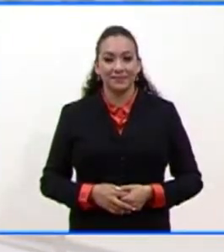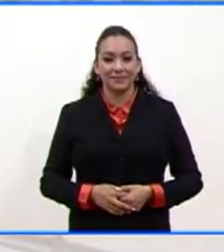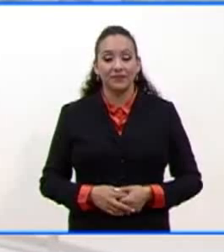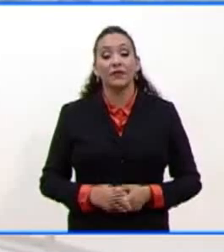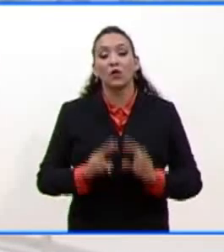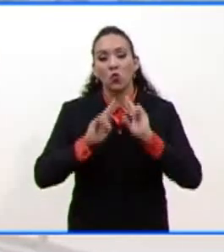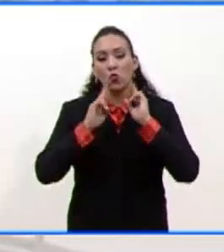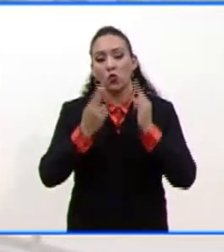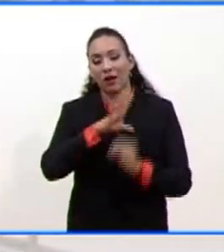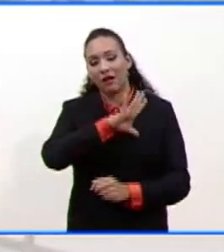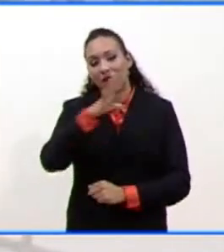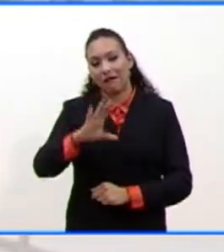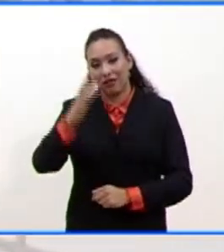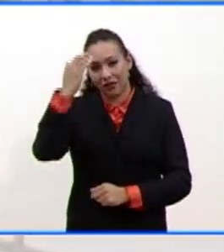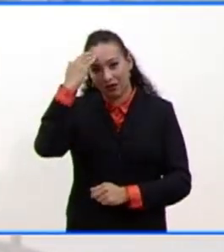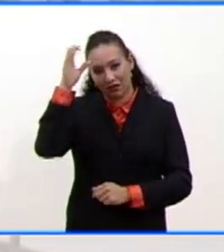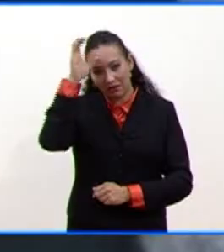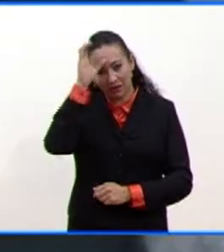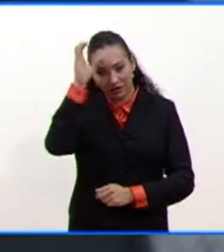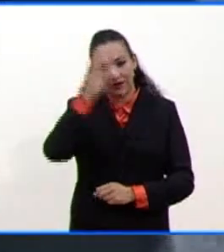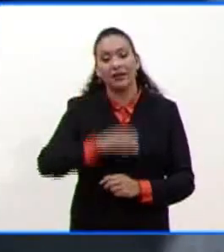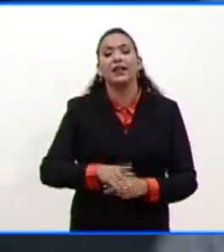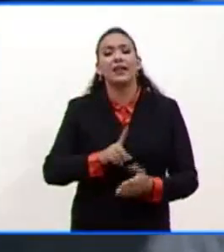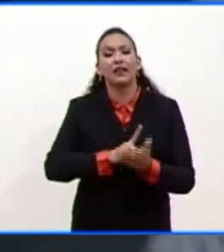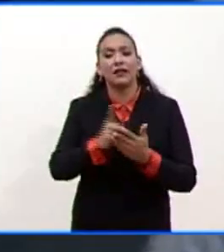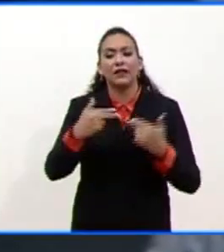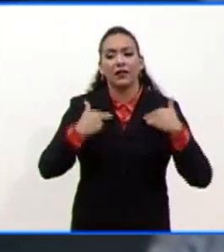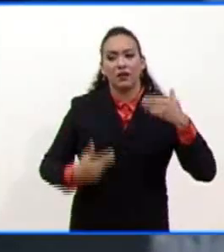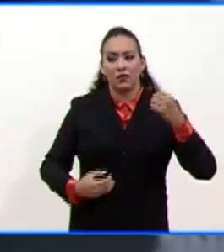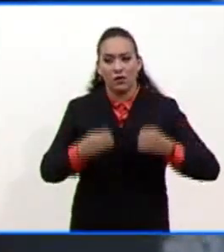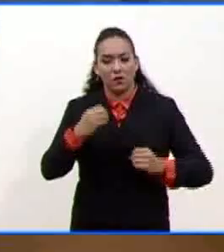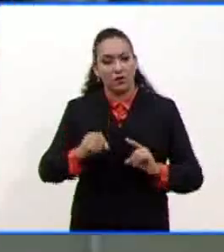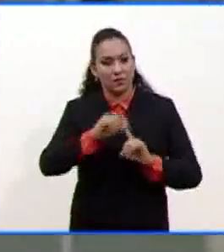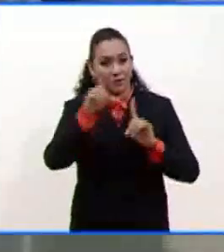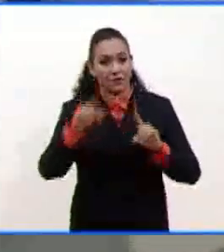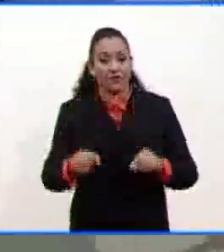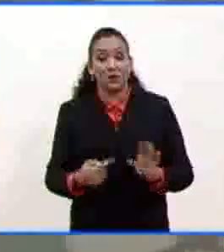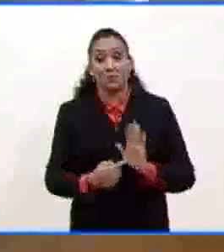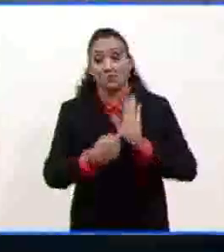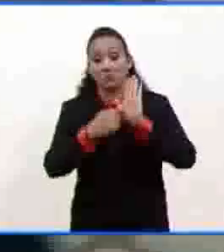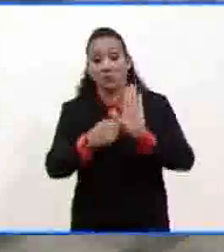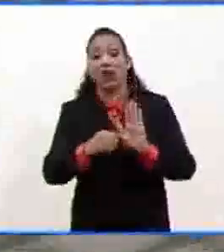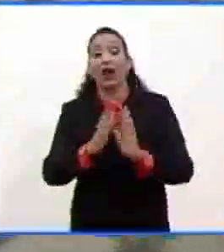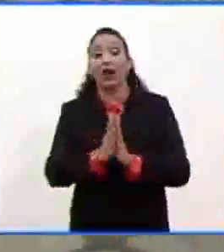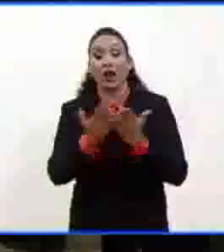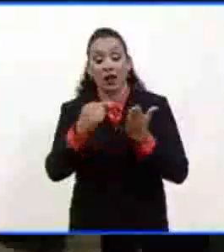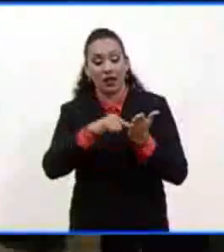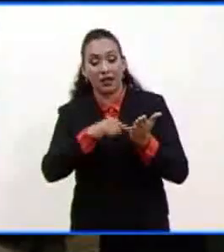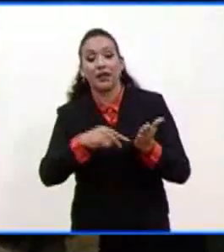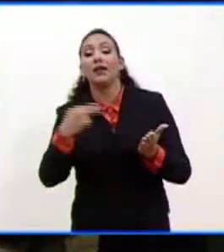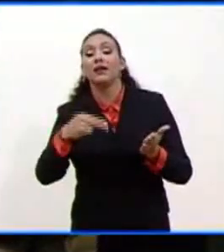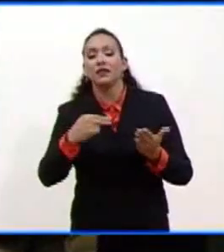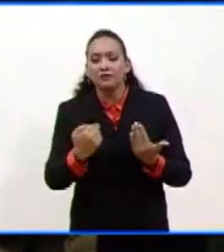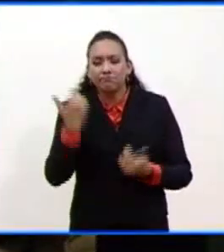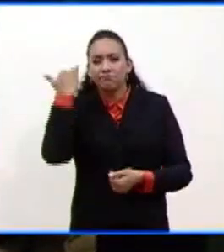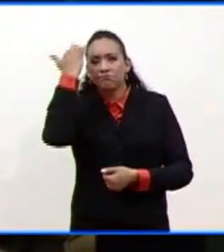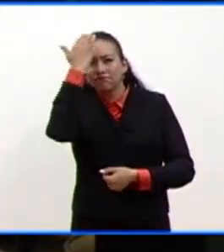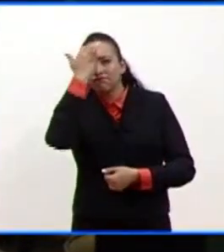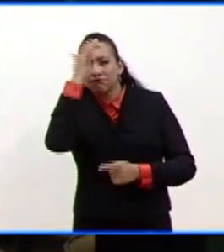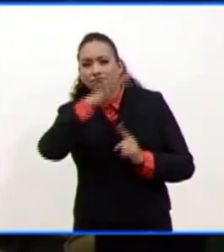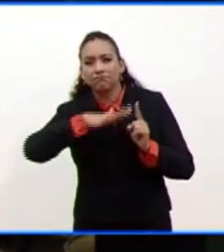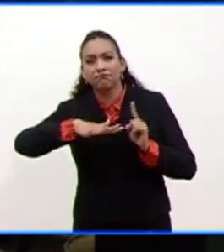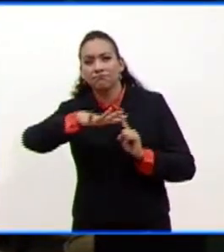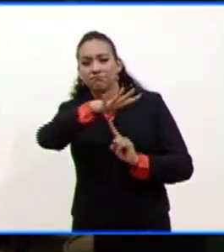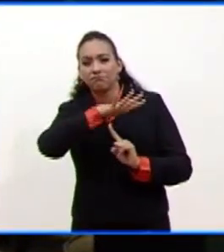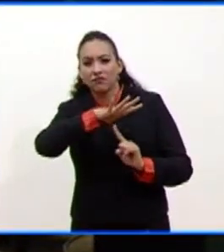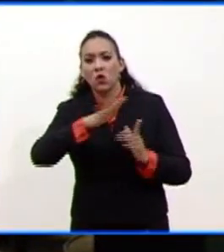La Unidad General de Conocimiento Científico y Derechos Humanos de la Suprema Corte puso a disposición la obra colectiva Reflexiones en torno